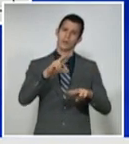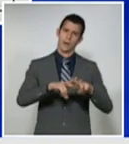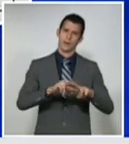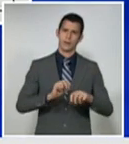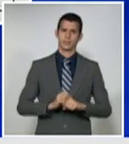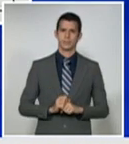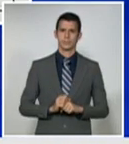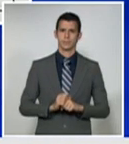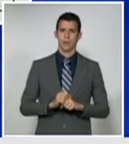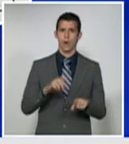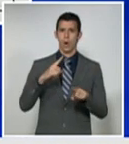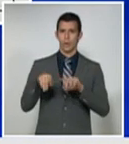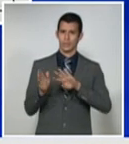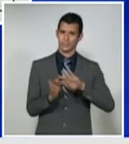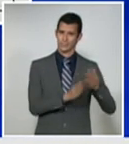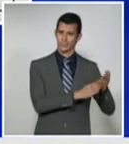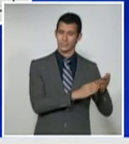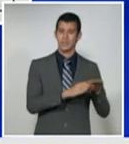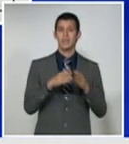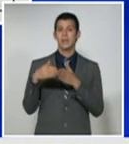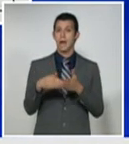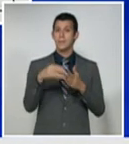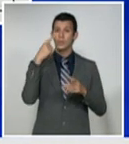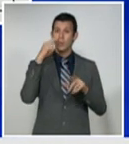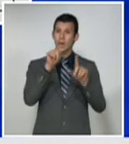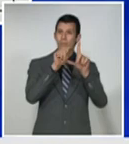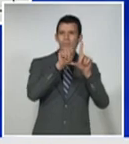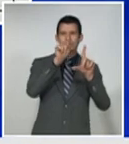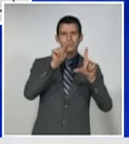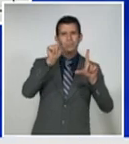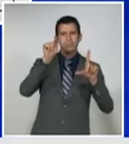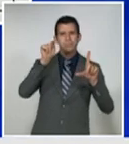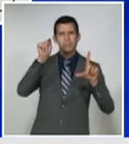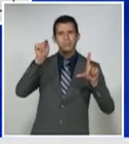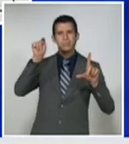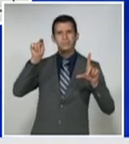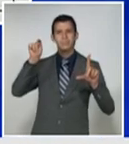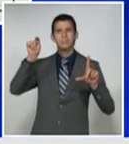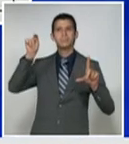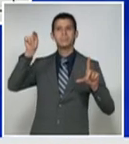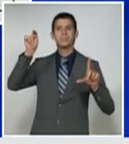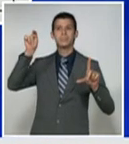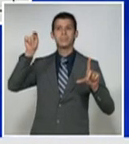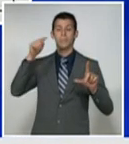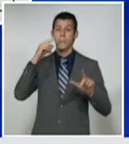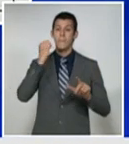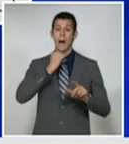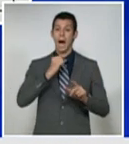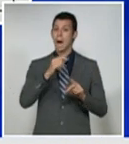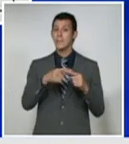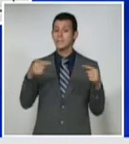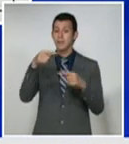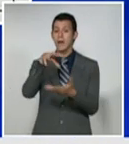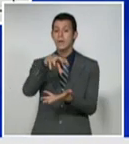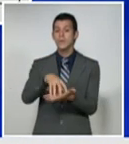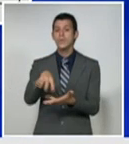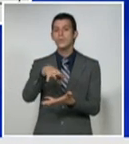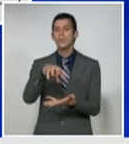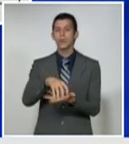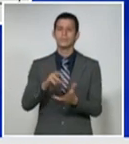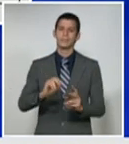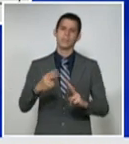se va incrementando, con la mayor transmisión en el municipio de Bayamo, y Pinar del